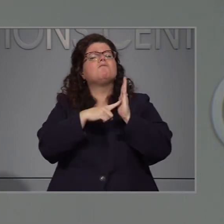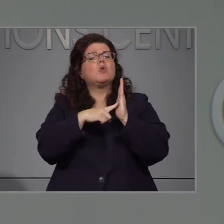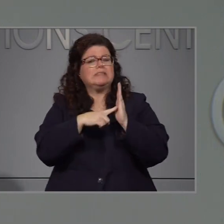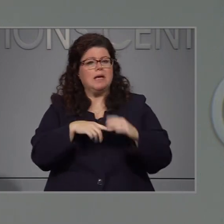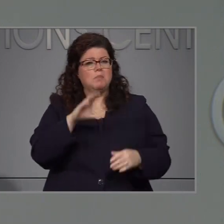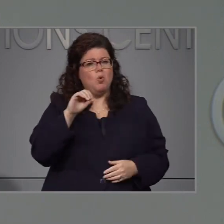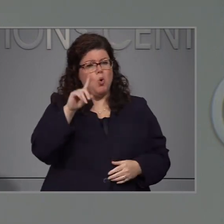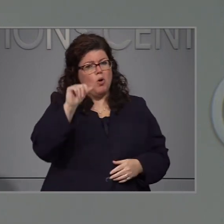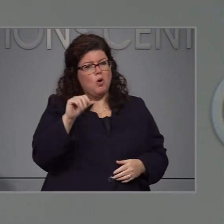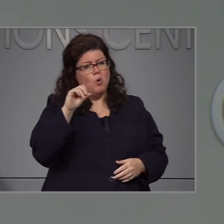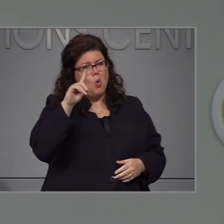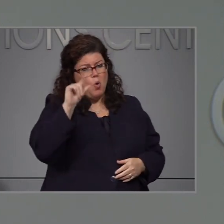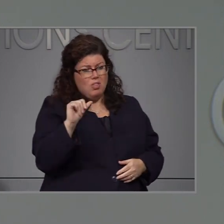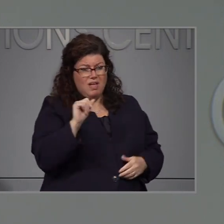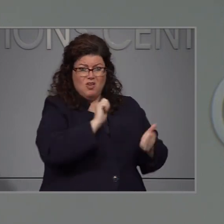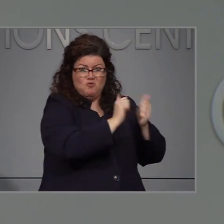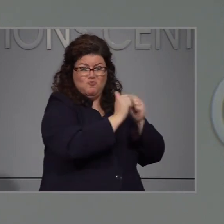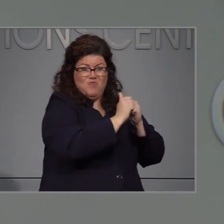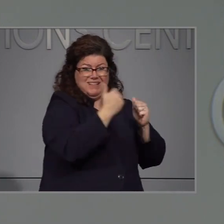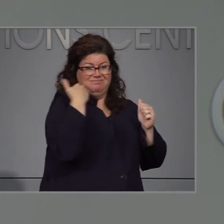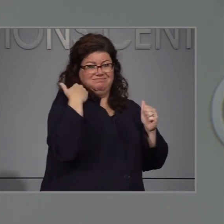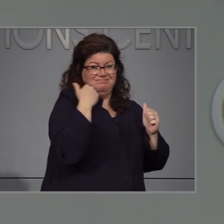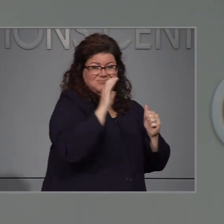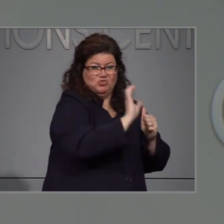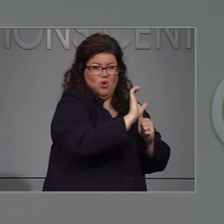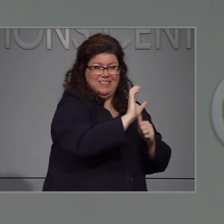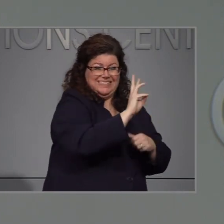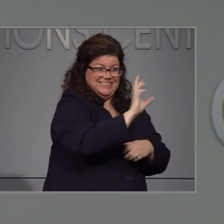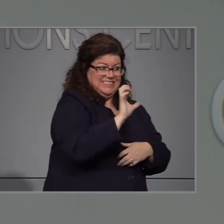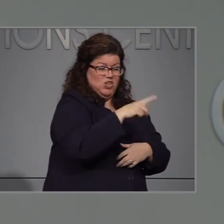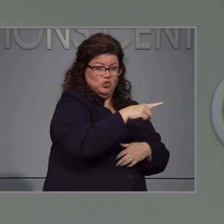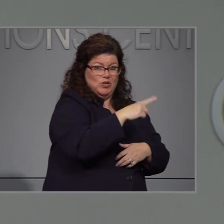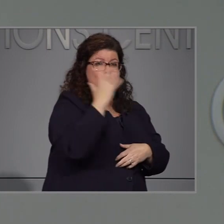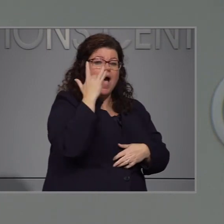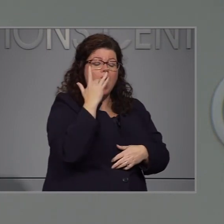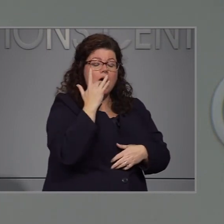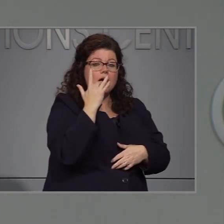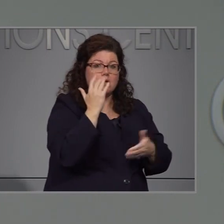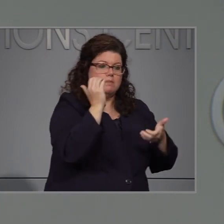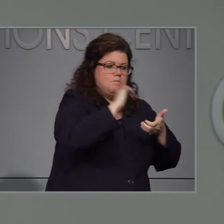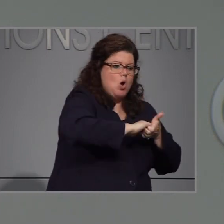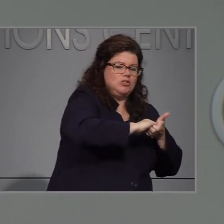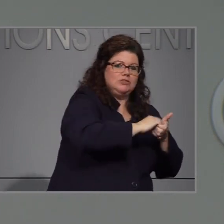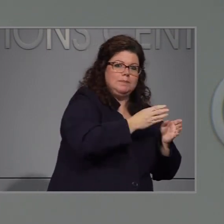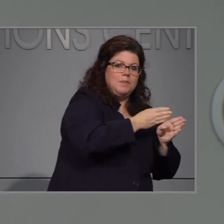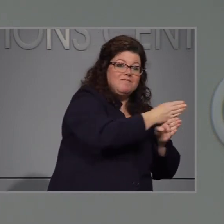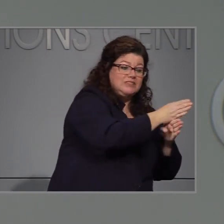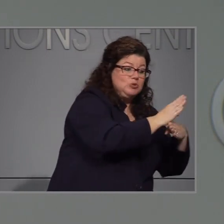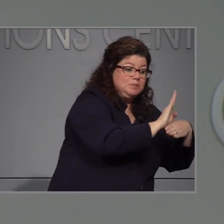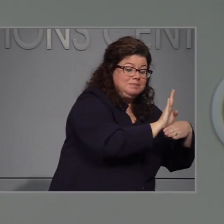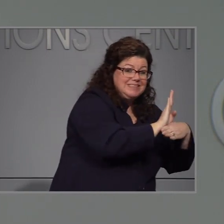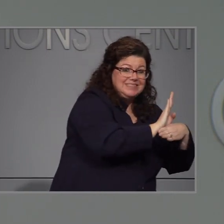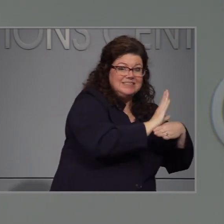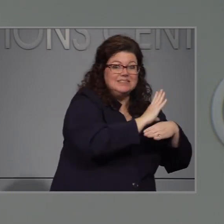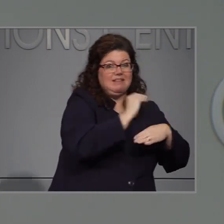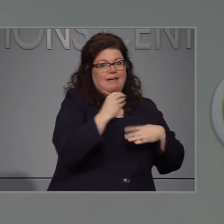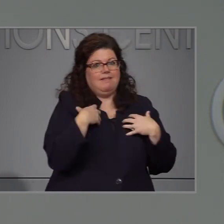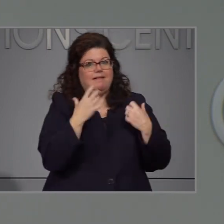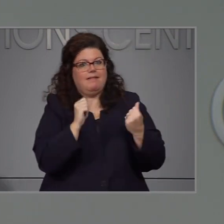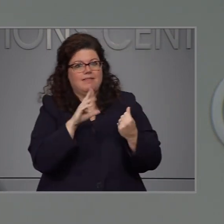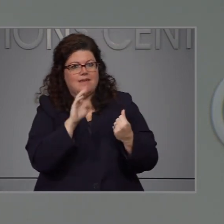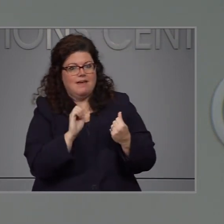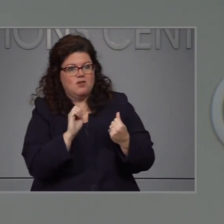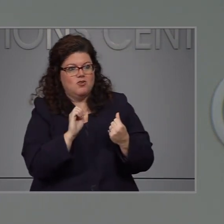carrera Coca-Cola 600 fue exitosa en Charlotte Motor Speedway debido a la alianza tanto de Speedway como